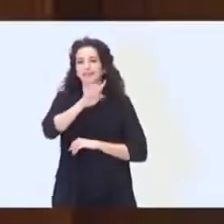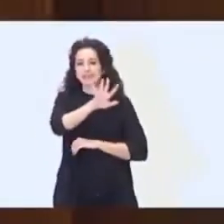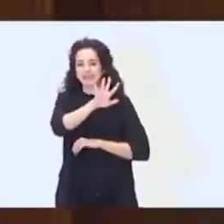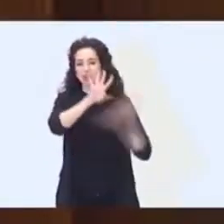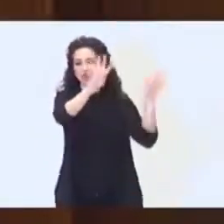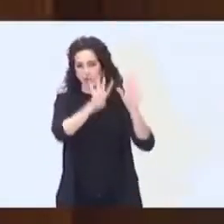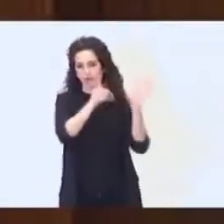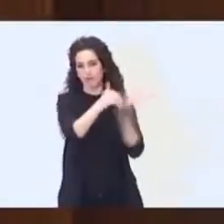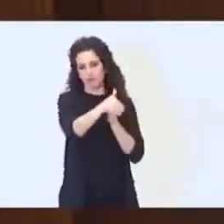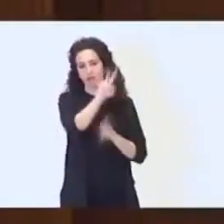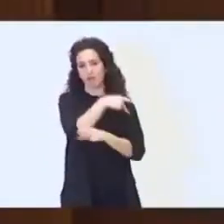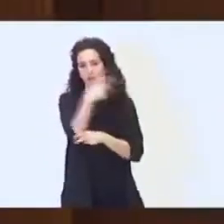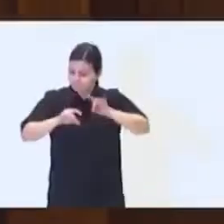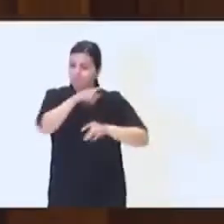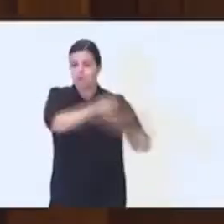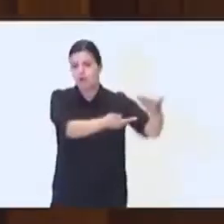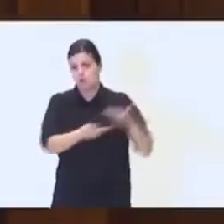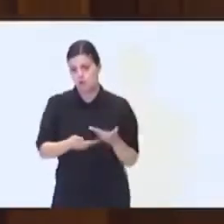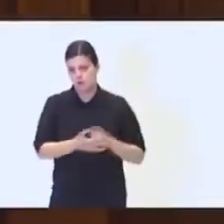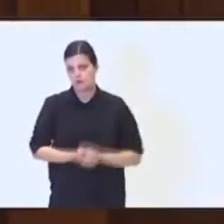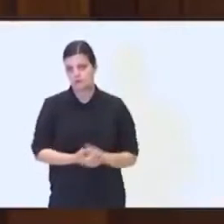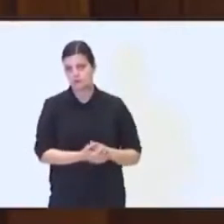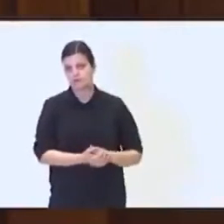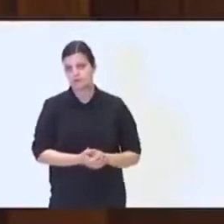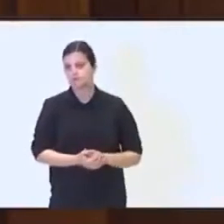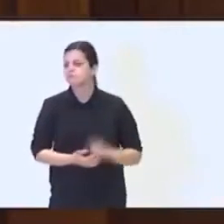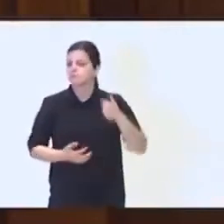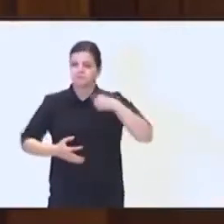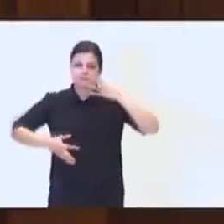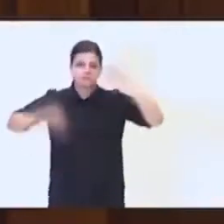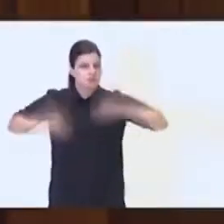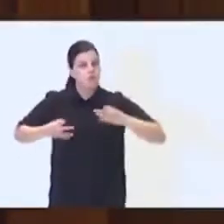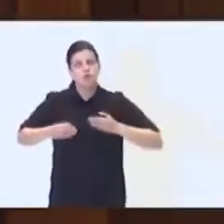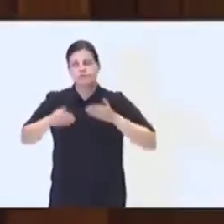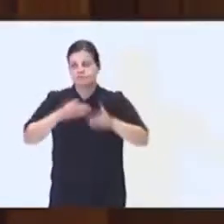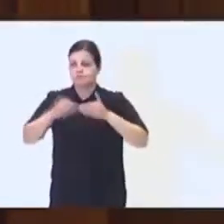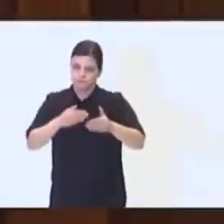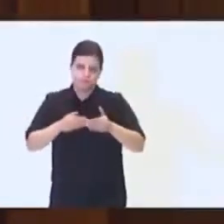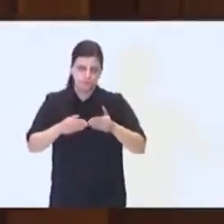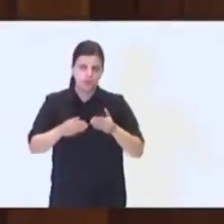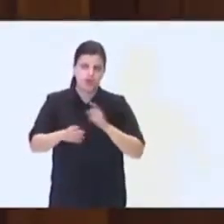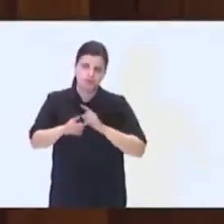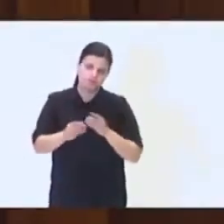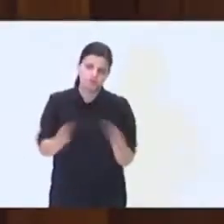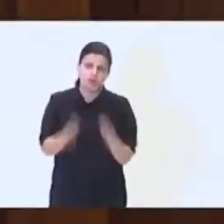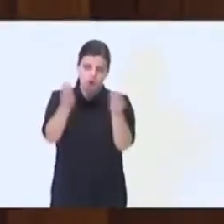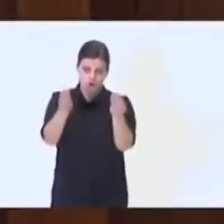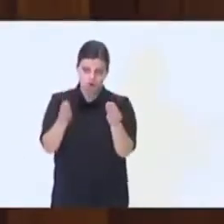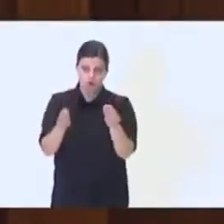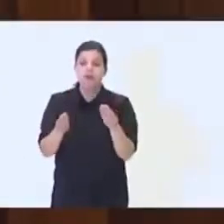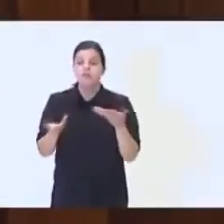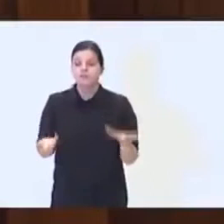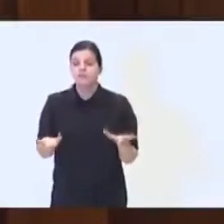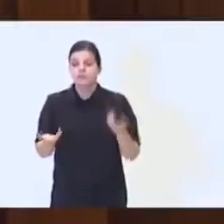eso lo gestionará el Gobierno de Canarias. Tengo la certeza de que estamos saliendo del túnel y tenemos clara la forma en que